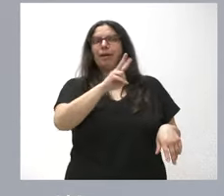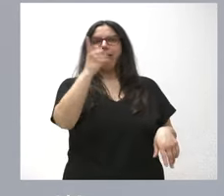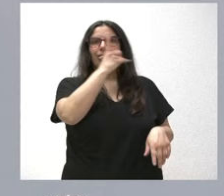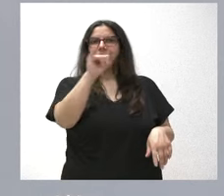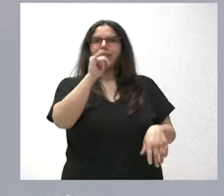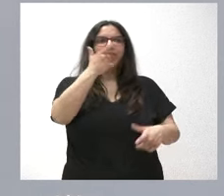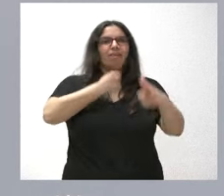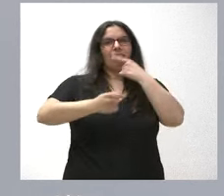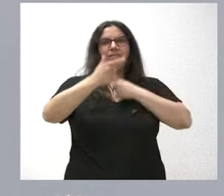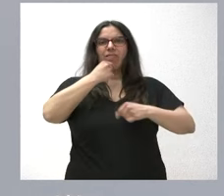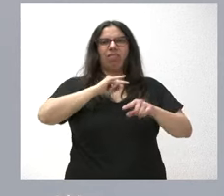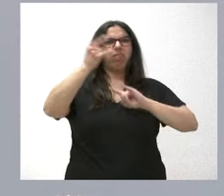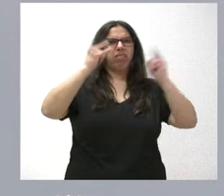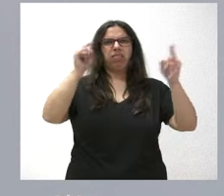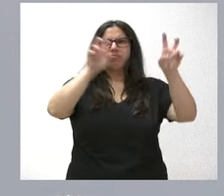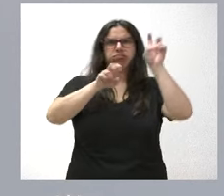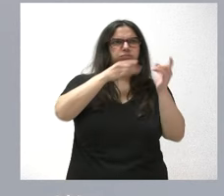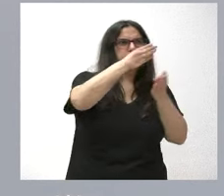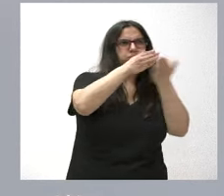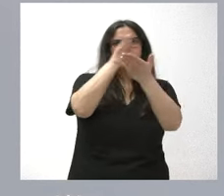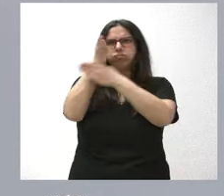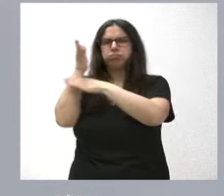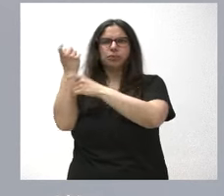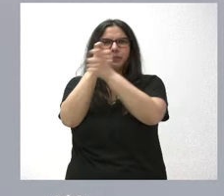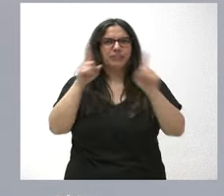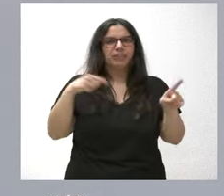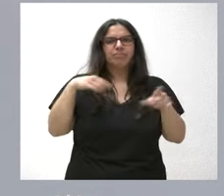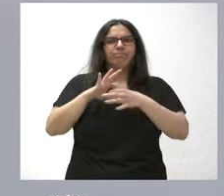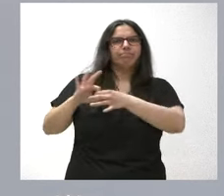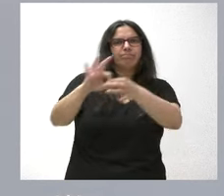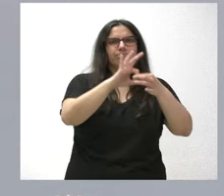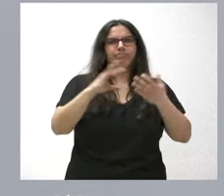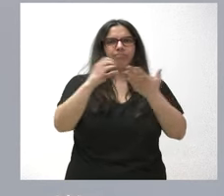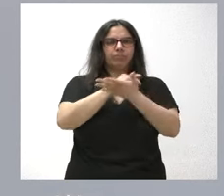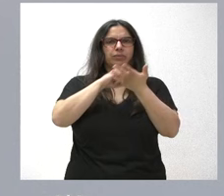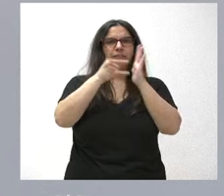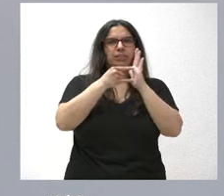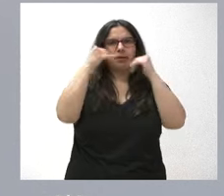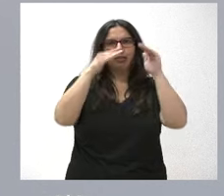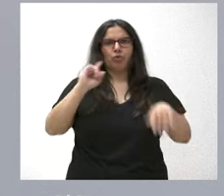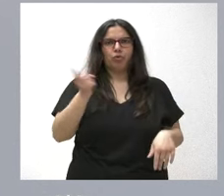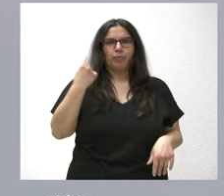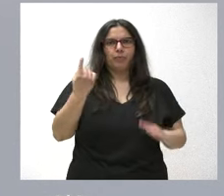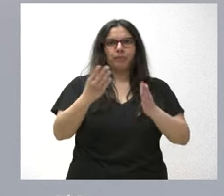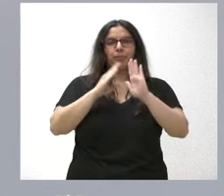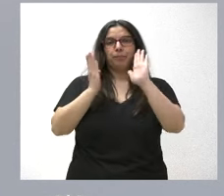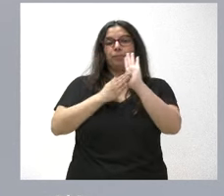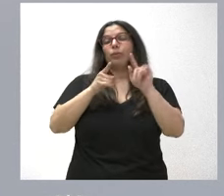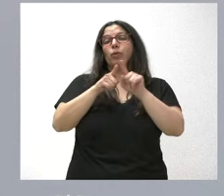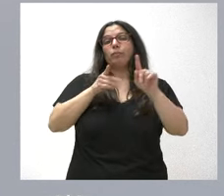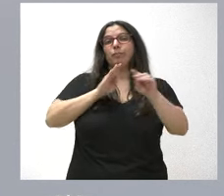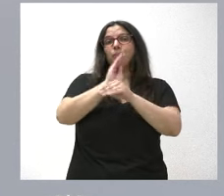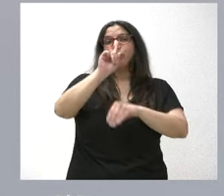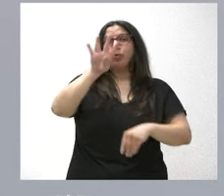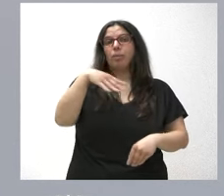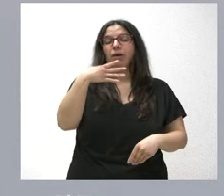evitar duplicidades e interconectar toda la información con el resto del sistema de atención. La inversión prevista es 1,4